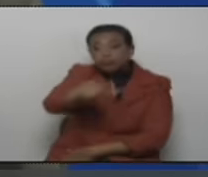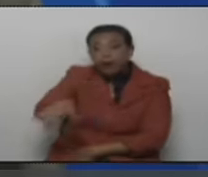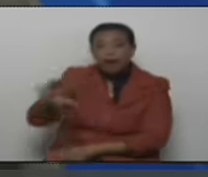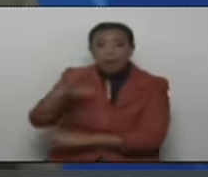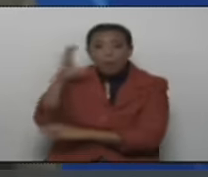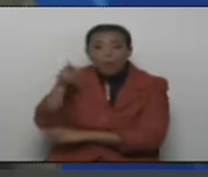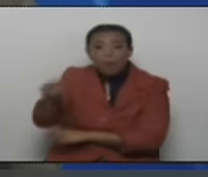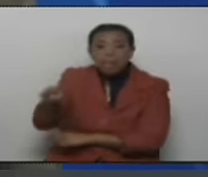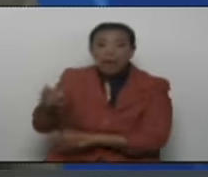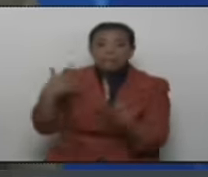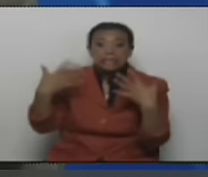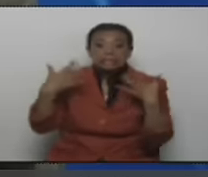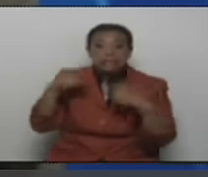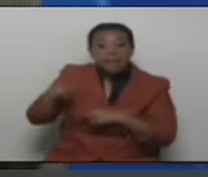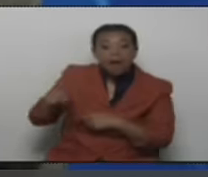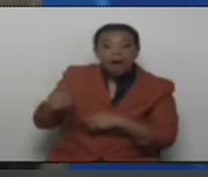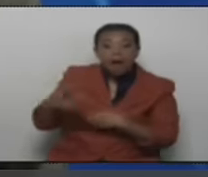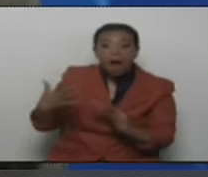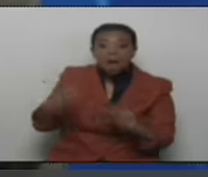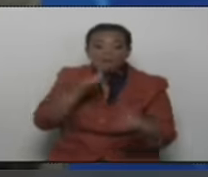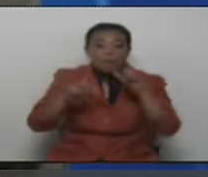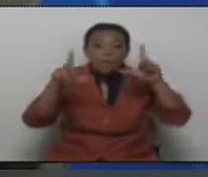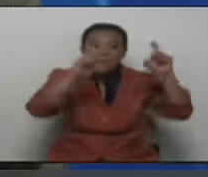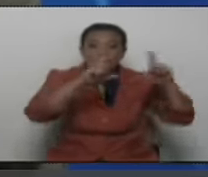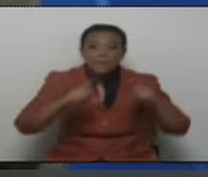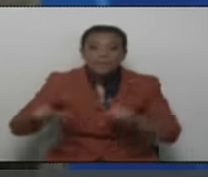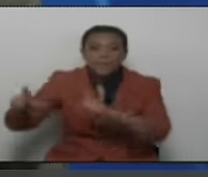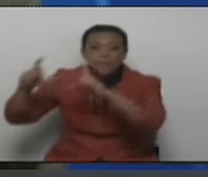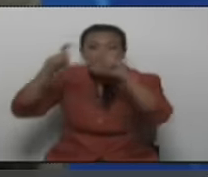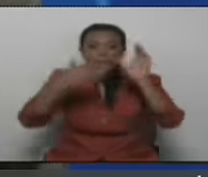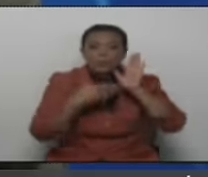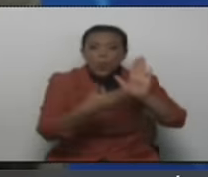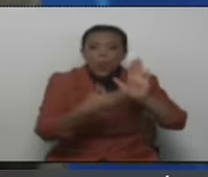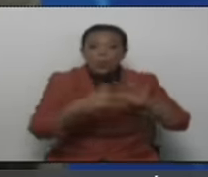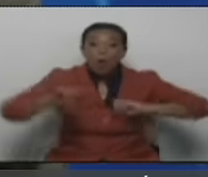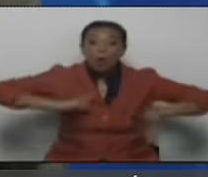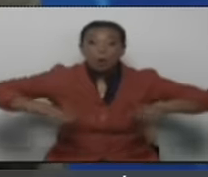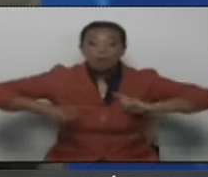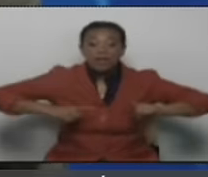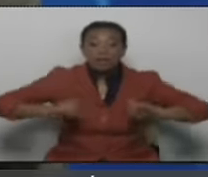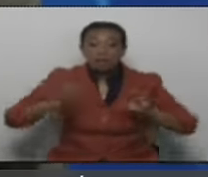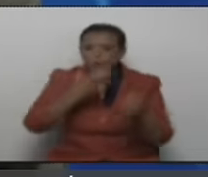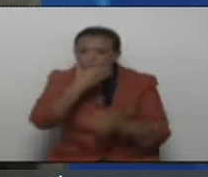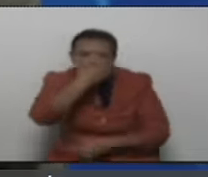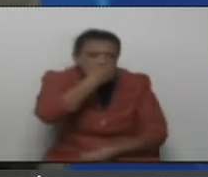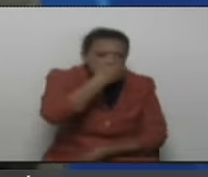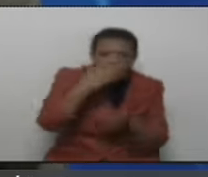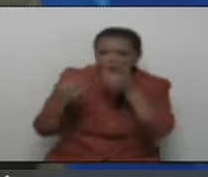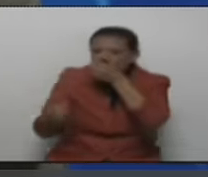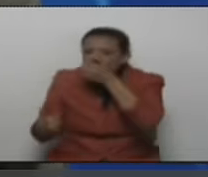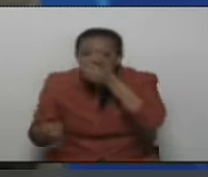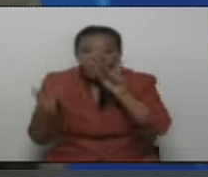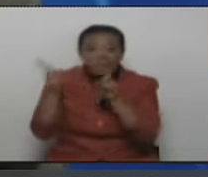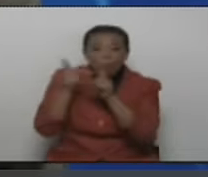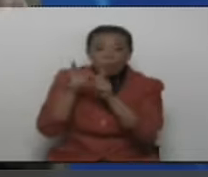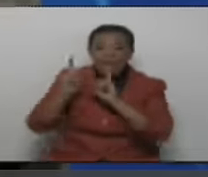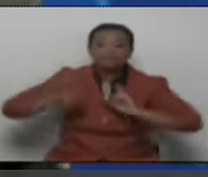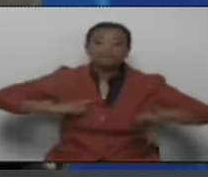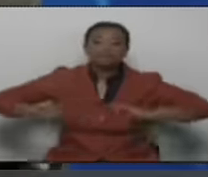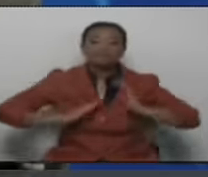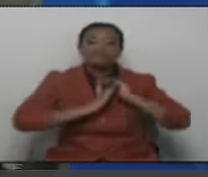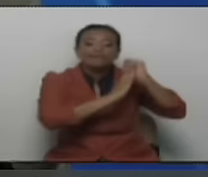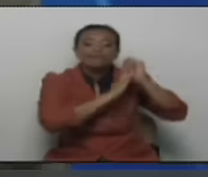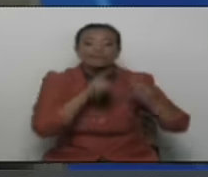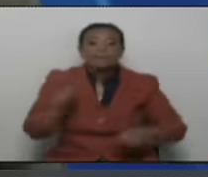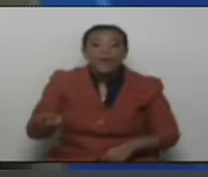Ellos se desesperan y sacan la imagen del coordinador de la operación hotelera y la